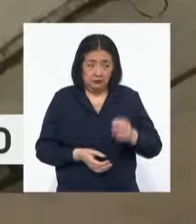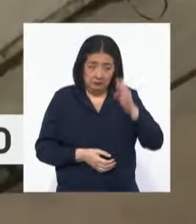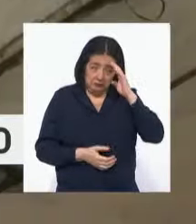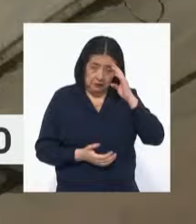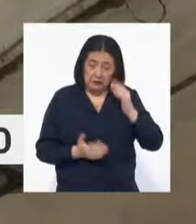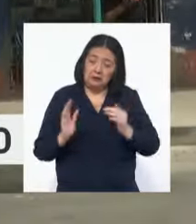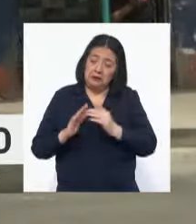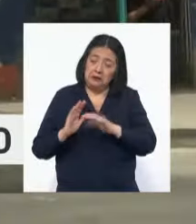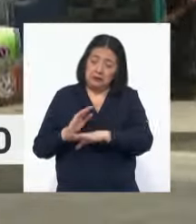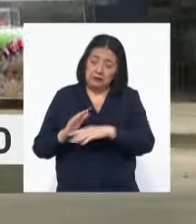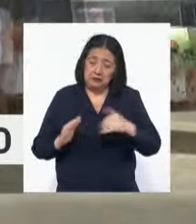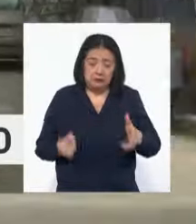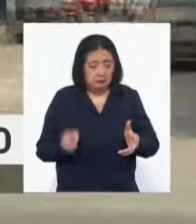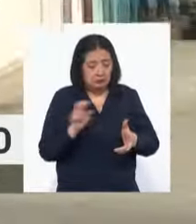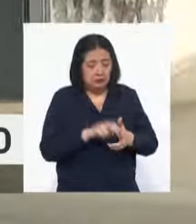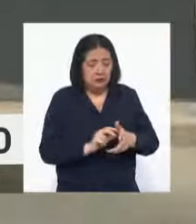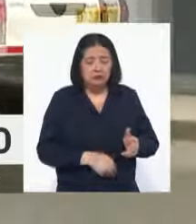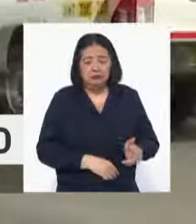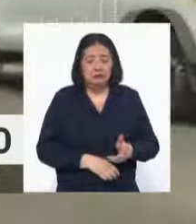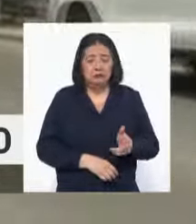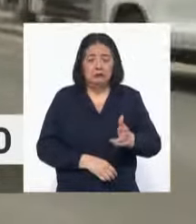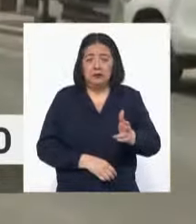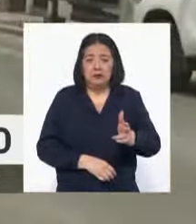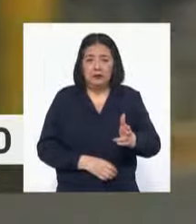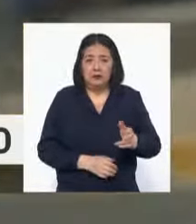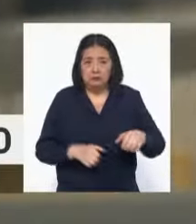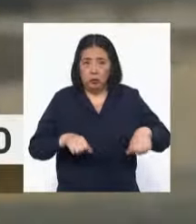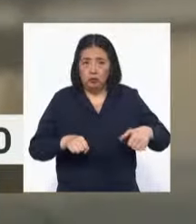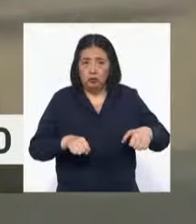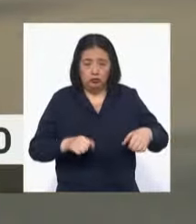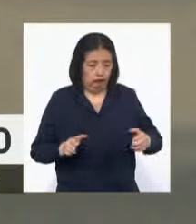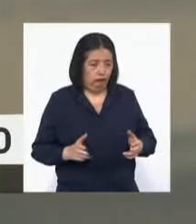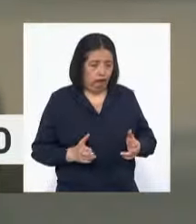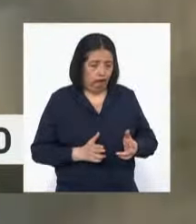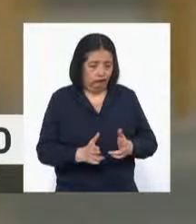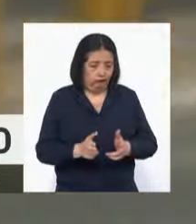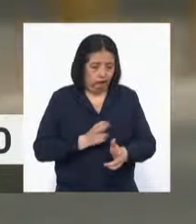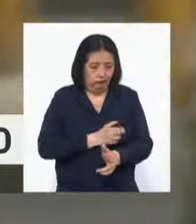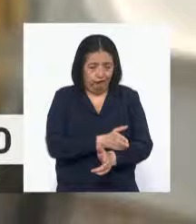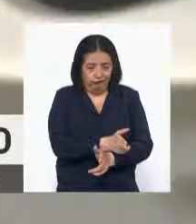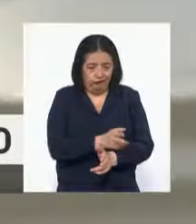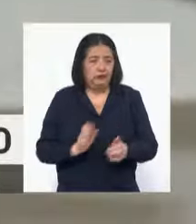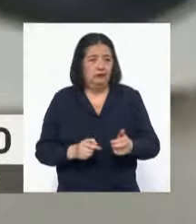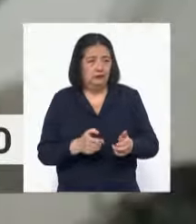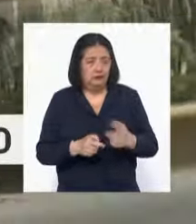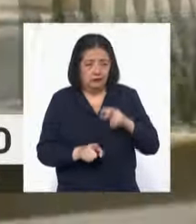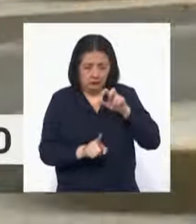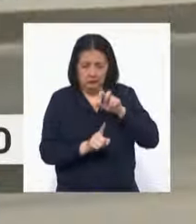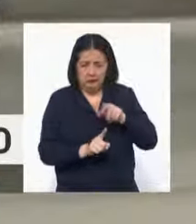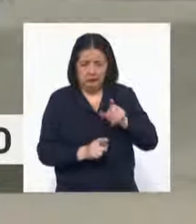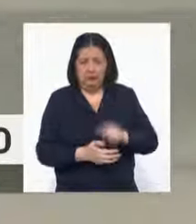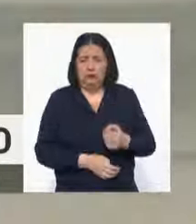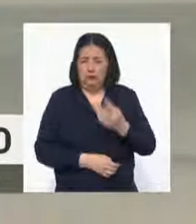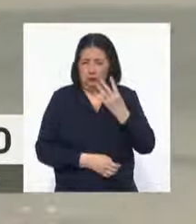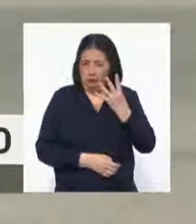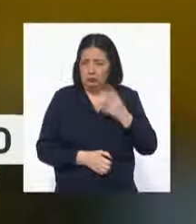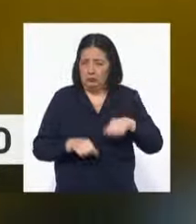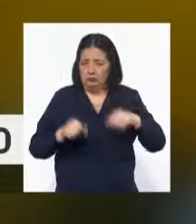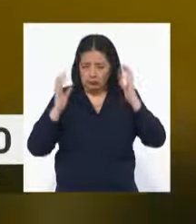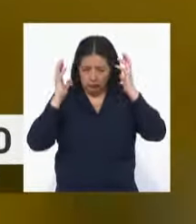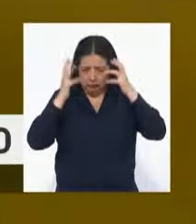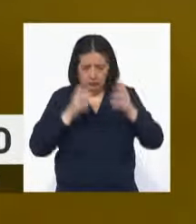de su casa y 2 cuadras más allá, 2 motos lineales lo interceptaron. Testigos aseguran que 4 sujetos con